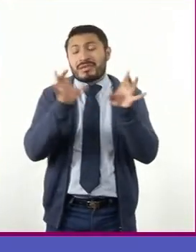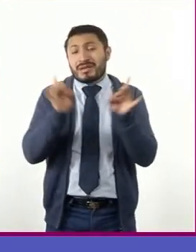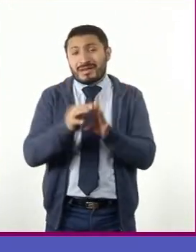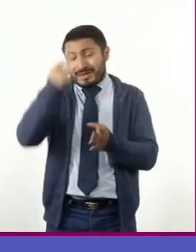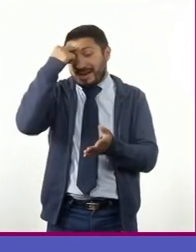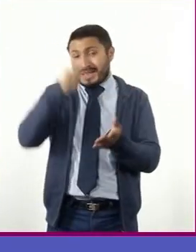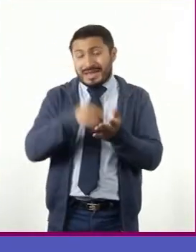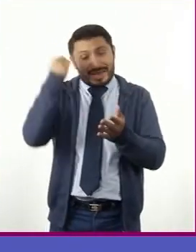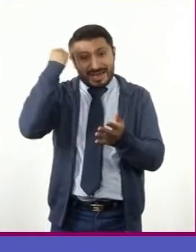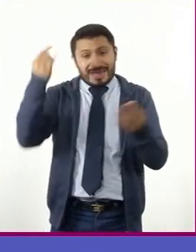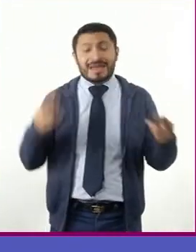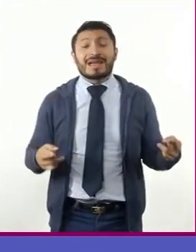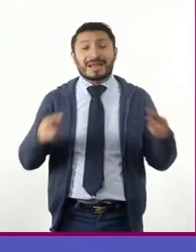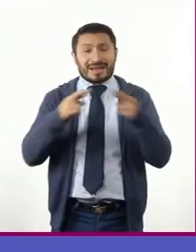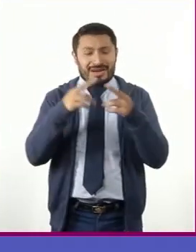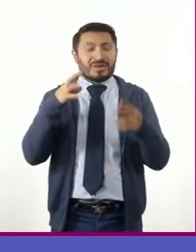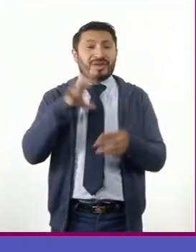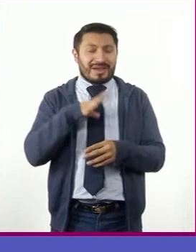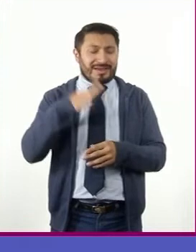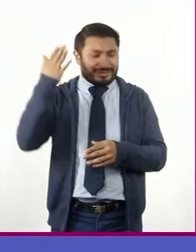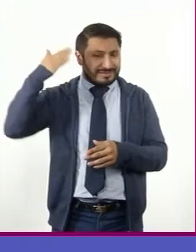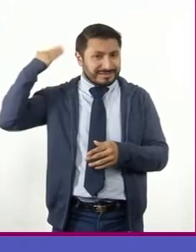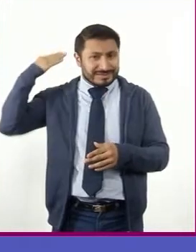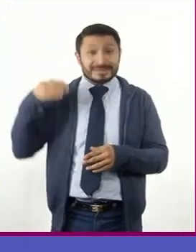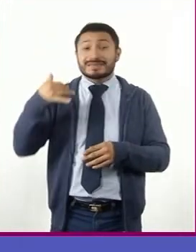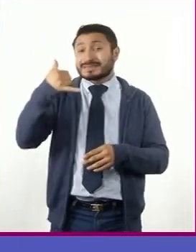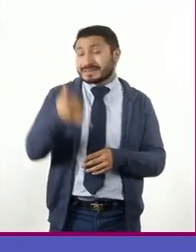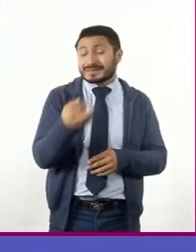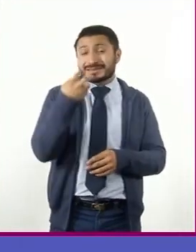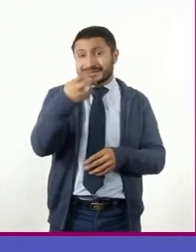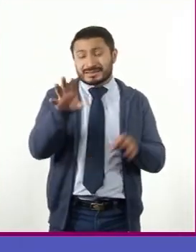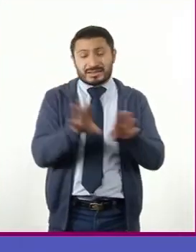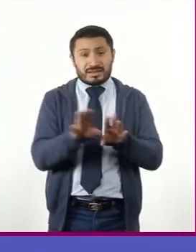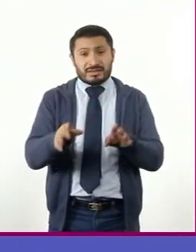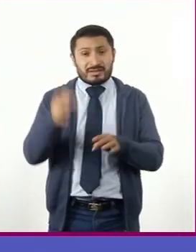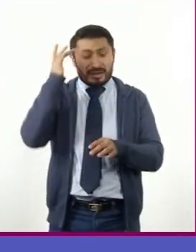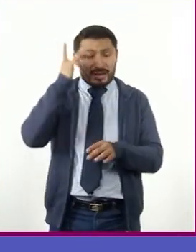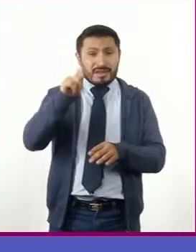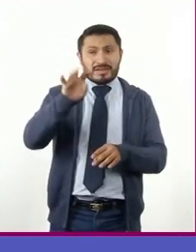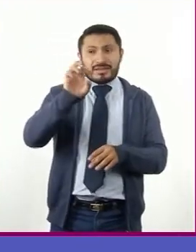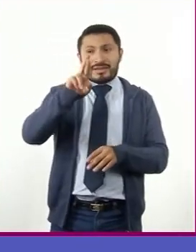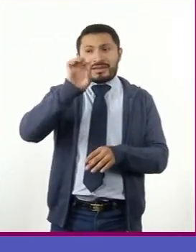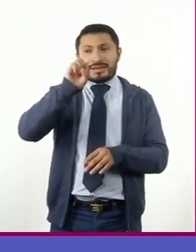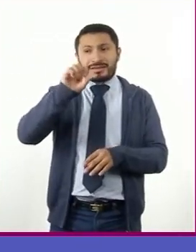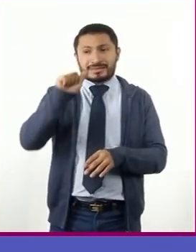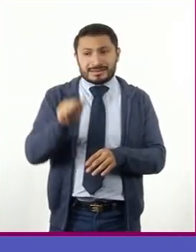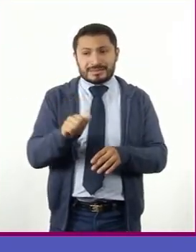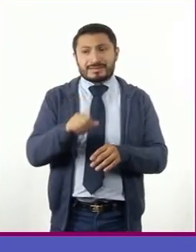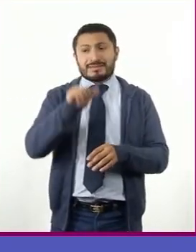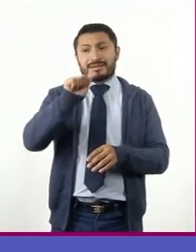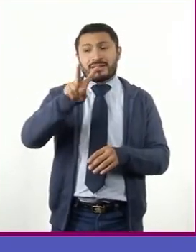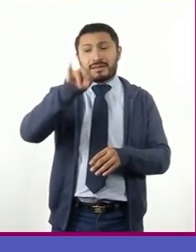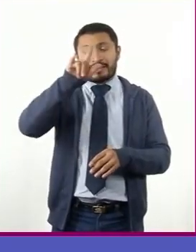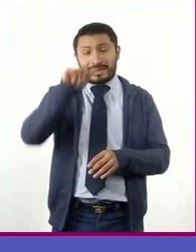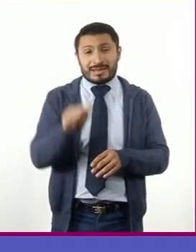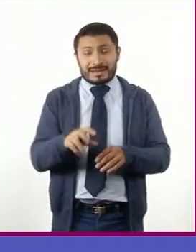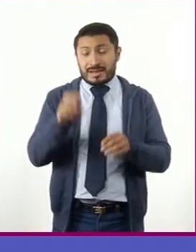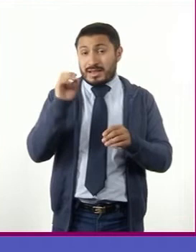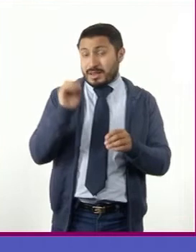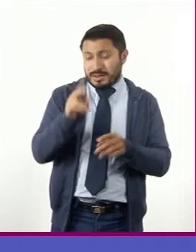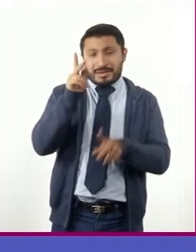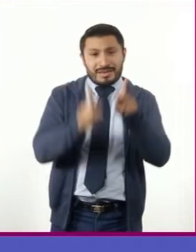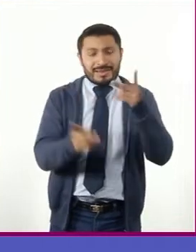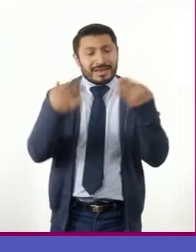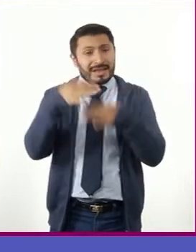creencias religiosas que tenían, y que en los cuales, por ejemplo, la obra de Santa Teresa de Ávila o la de Fray Luis de León nos hablan